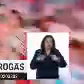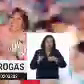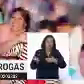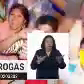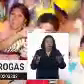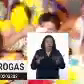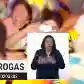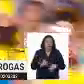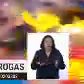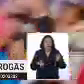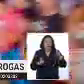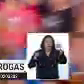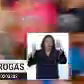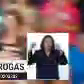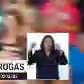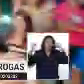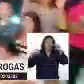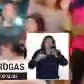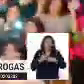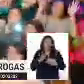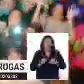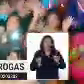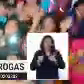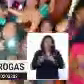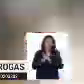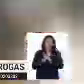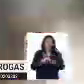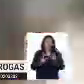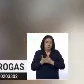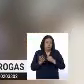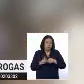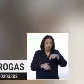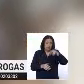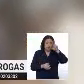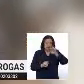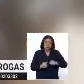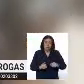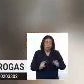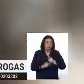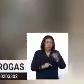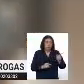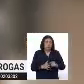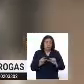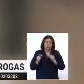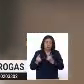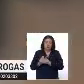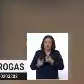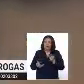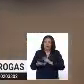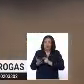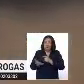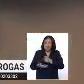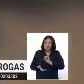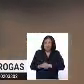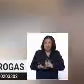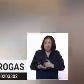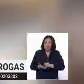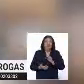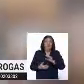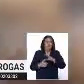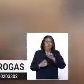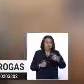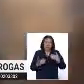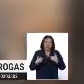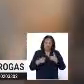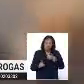en discotecas de San Juan de lurigancho el cono norte y sur se trataba de los finos de San Miguel una banda que contaba